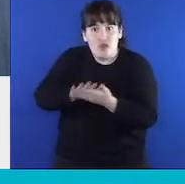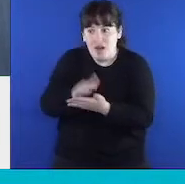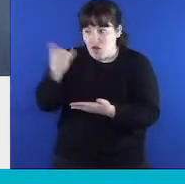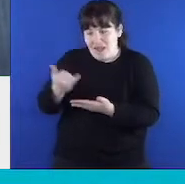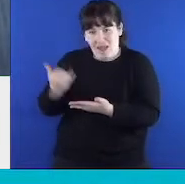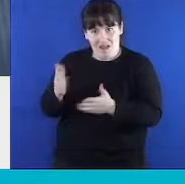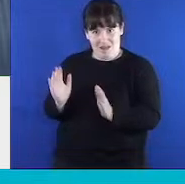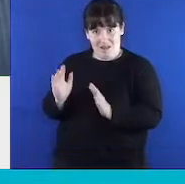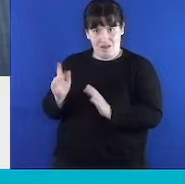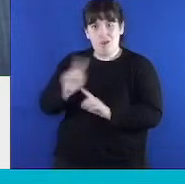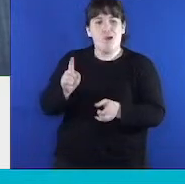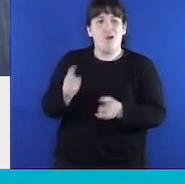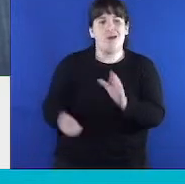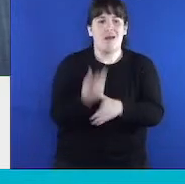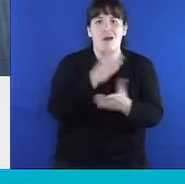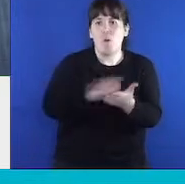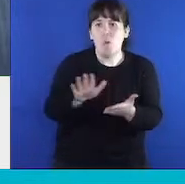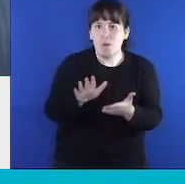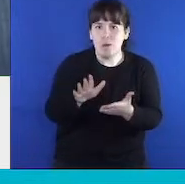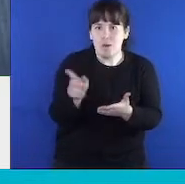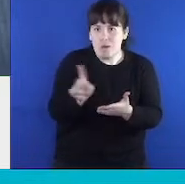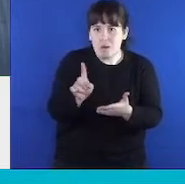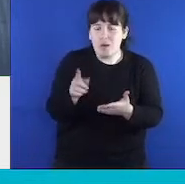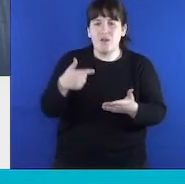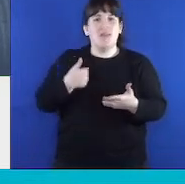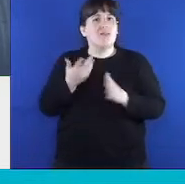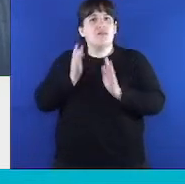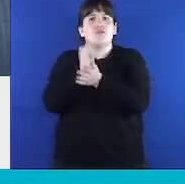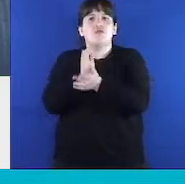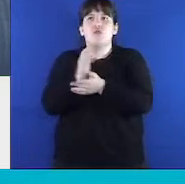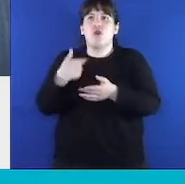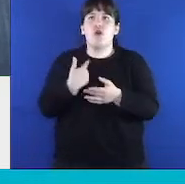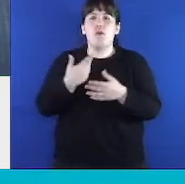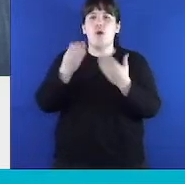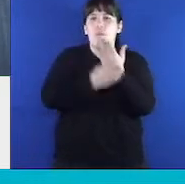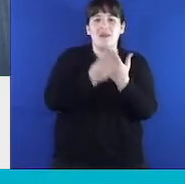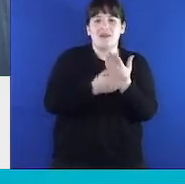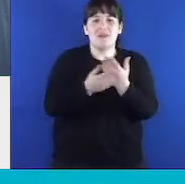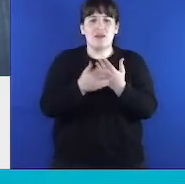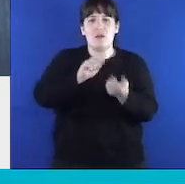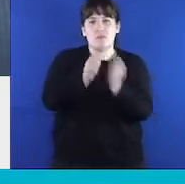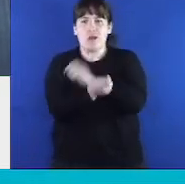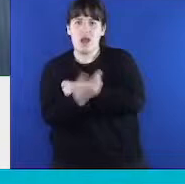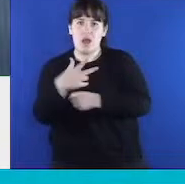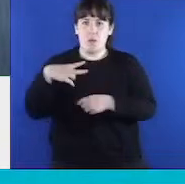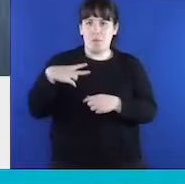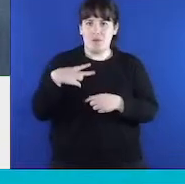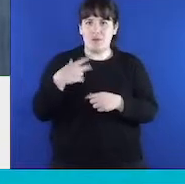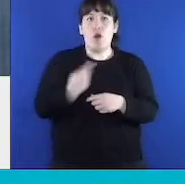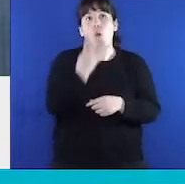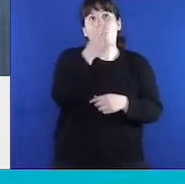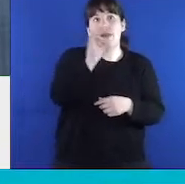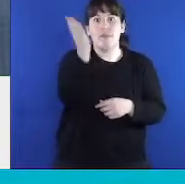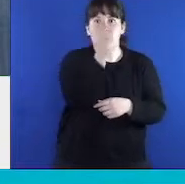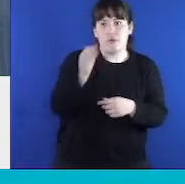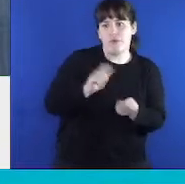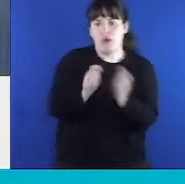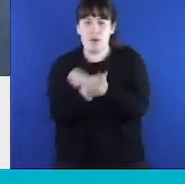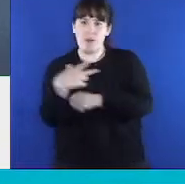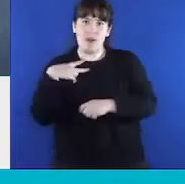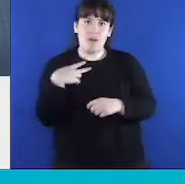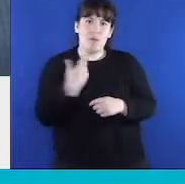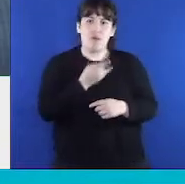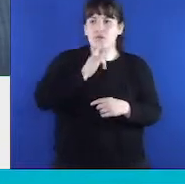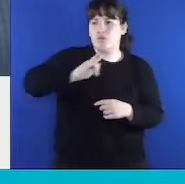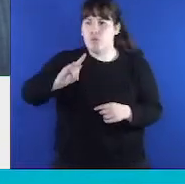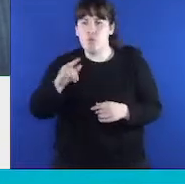No podemos privatizar un ministerio o privatizar el 49% de un ministerio y empezar a delegar funciones a los privados.